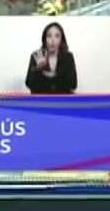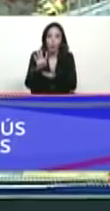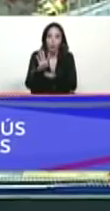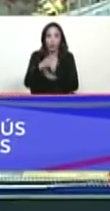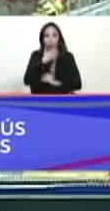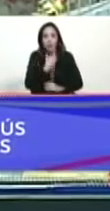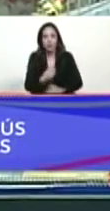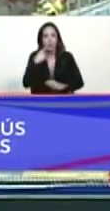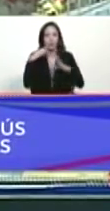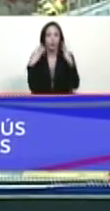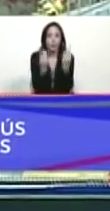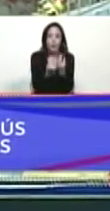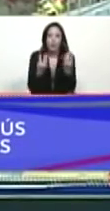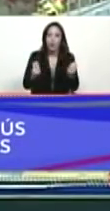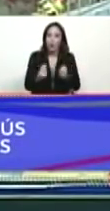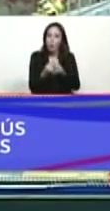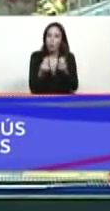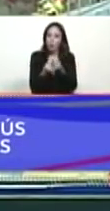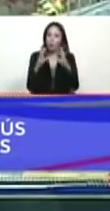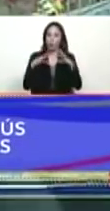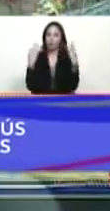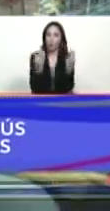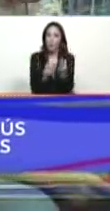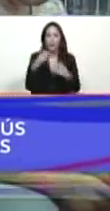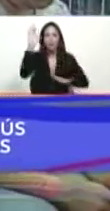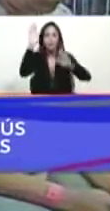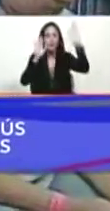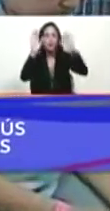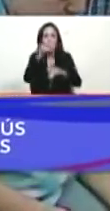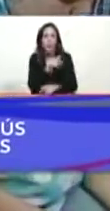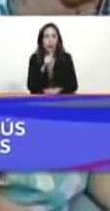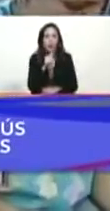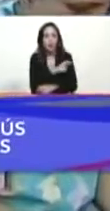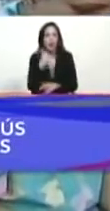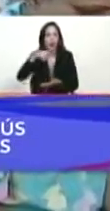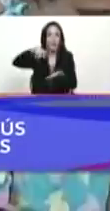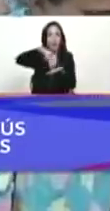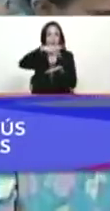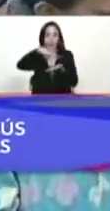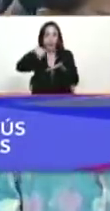diciembre en familia, ¿verdad? Levanten la mano los que echaron un pie.